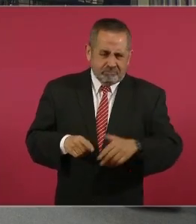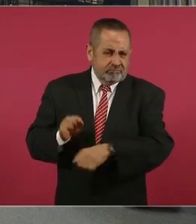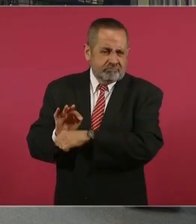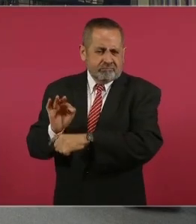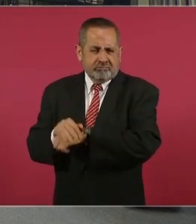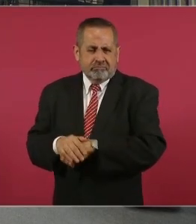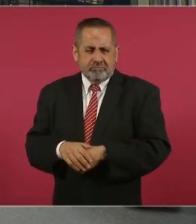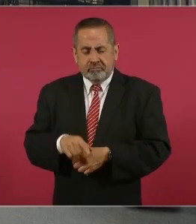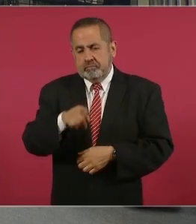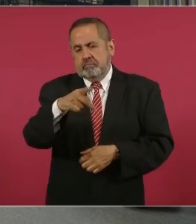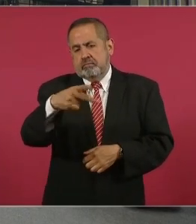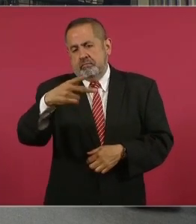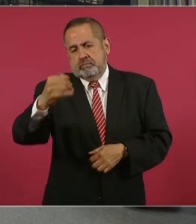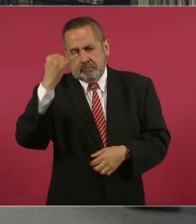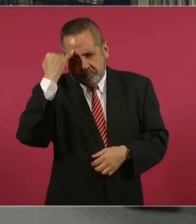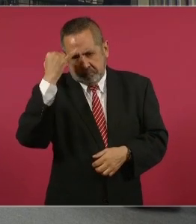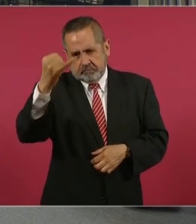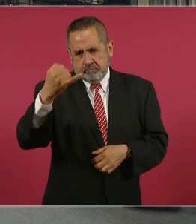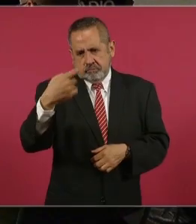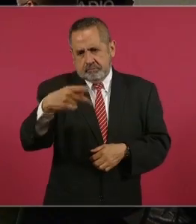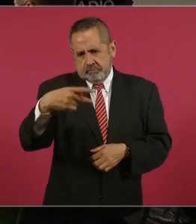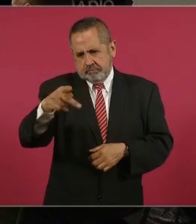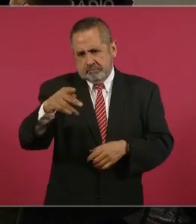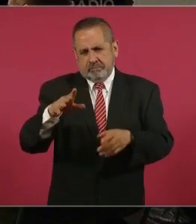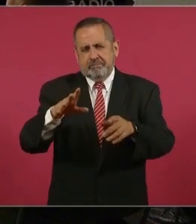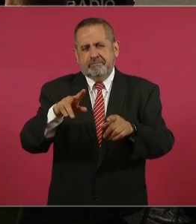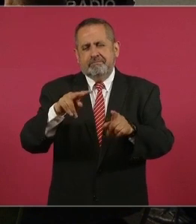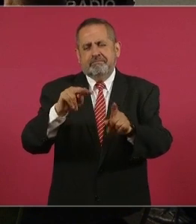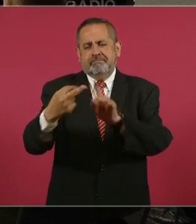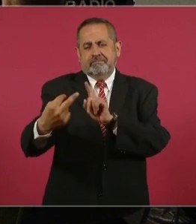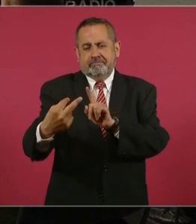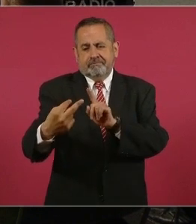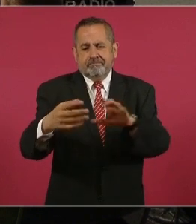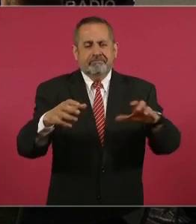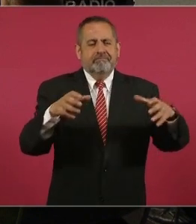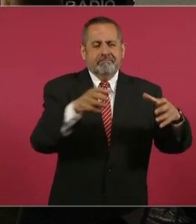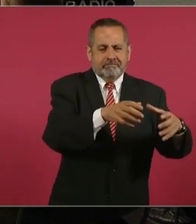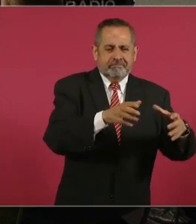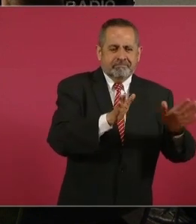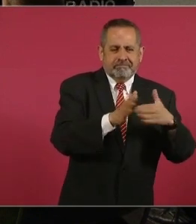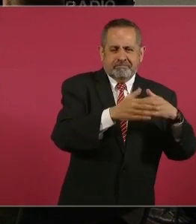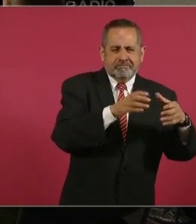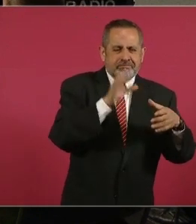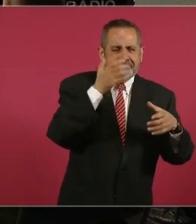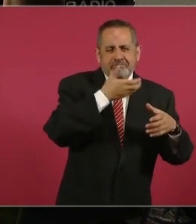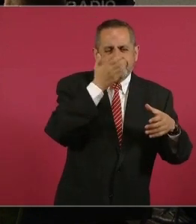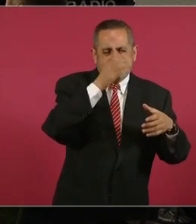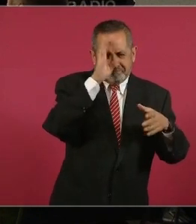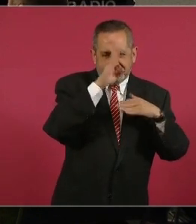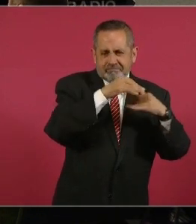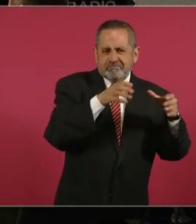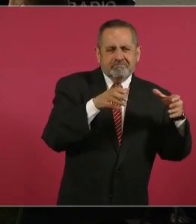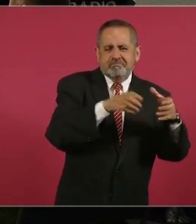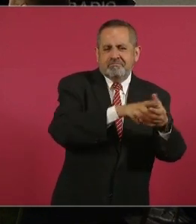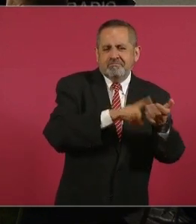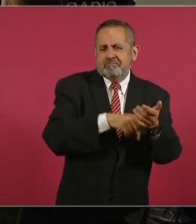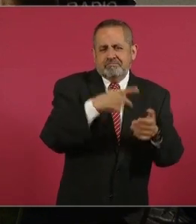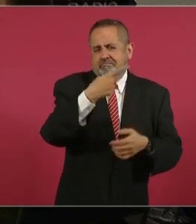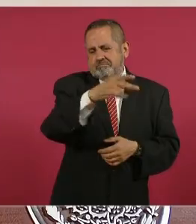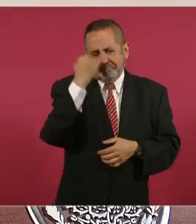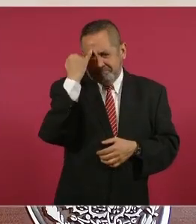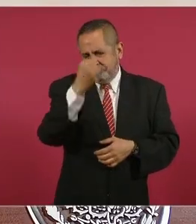Sí, esa es tu interpretación, que también es la interpretación del bloque conservador,